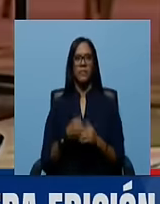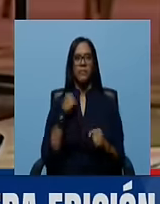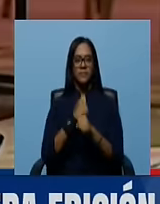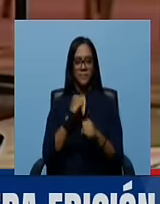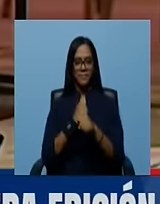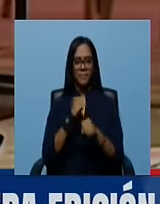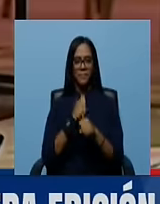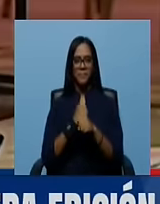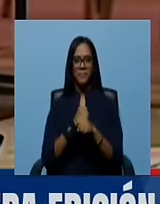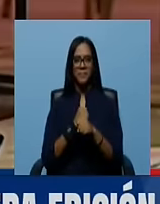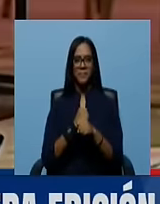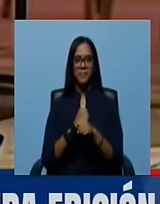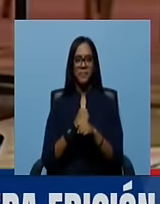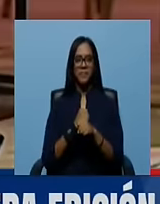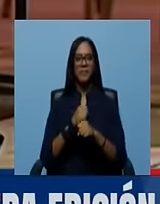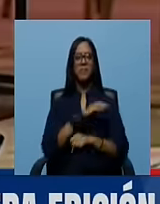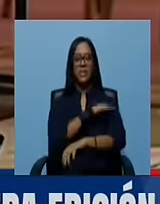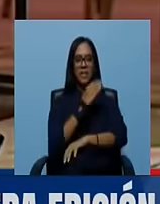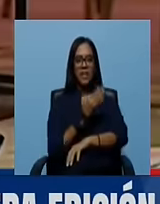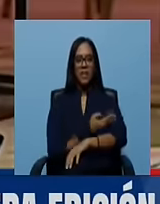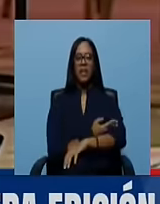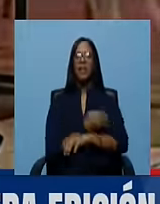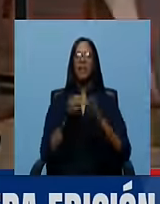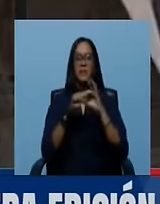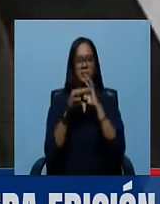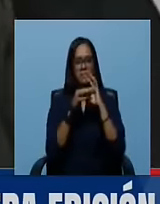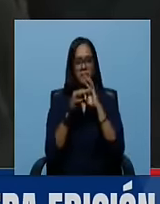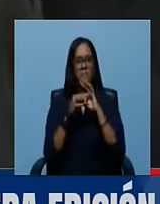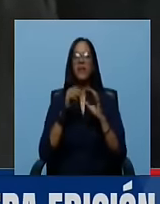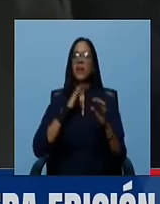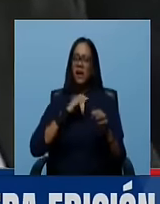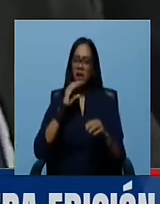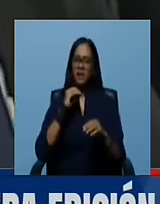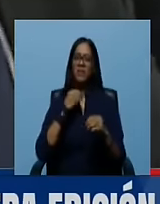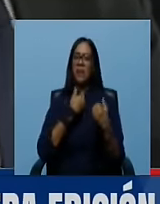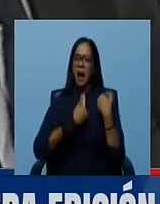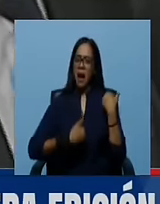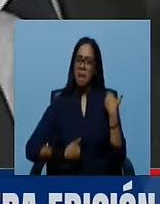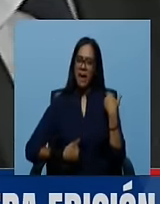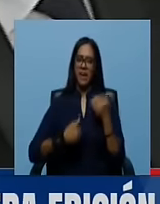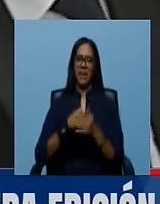trabajemos para fortalecer el relacionamiento. Estuve hablando con el presidente Erdogan,